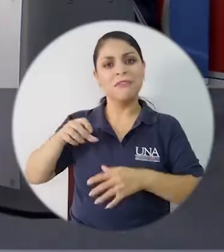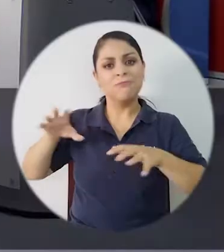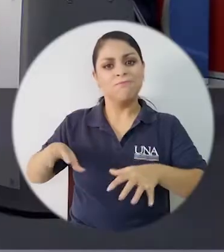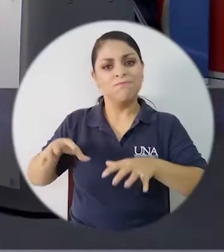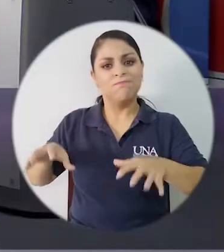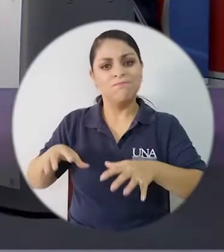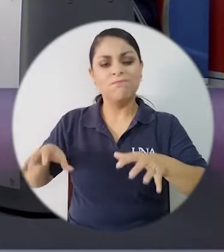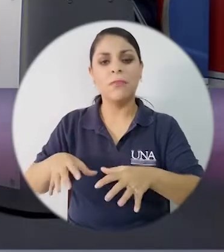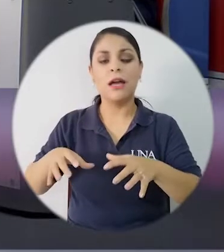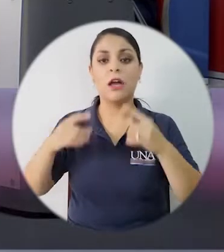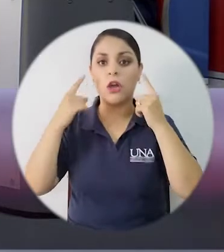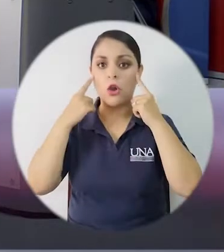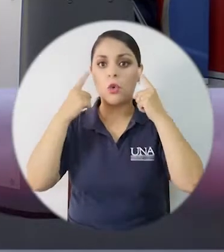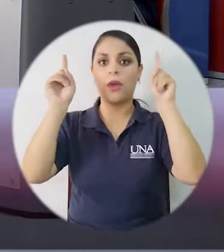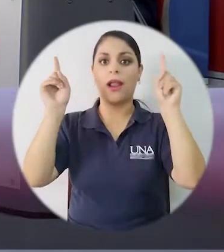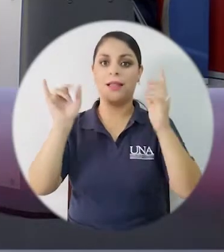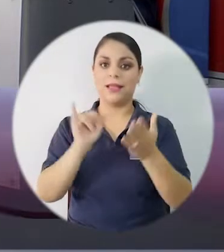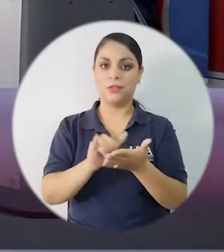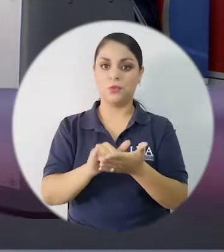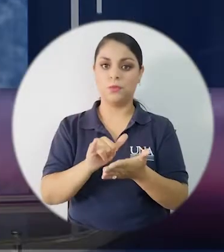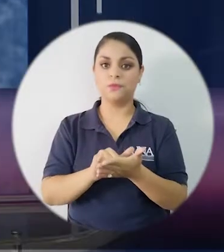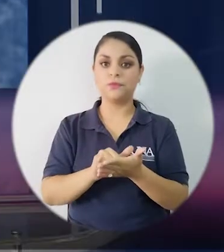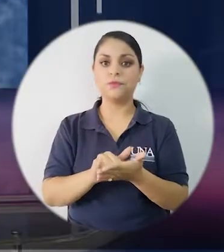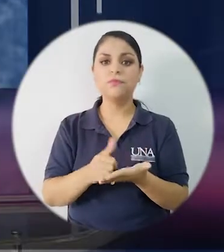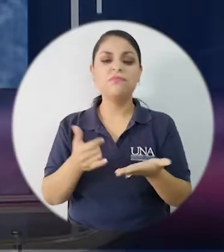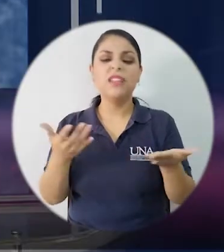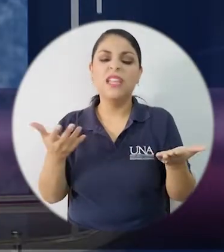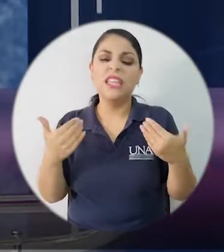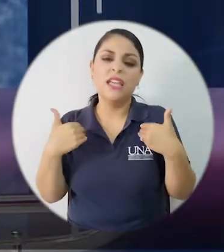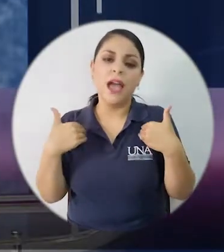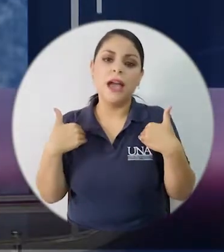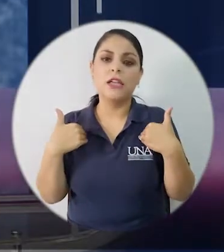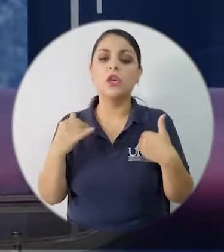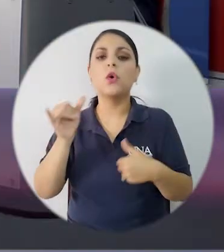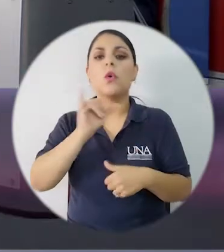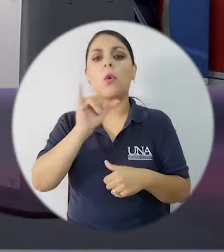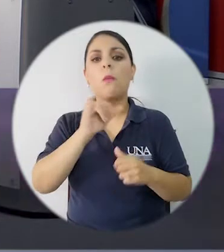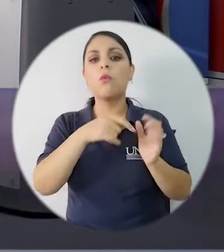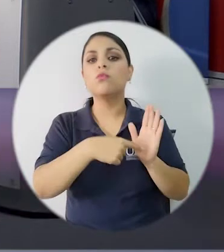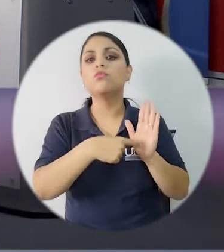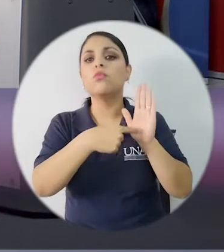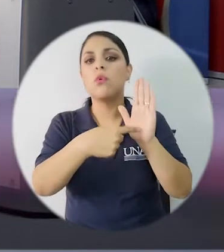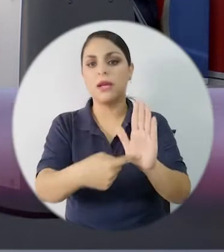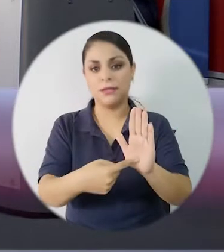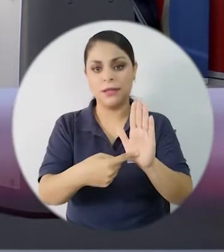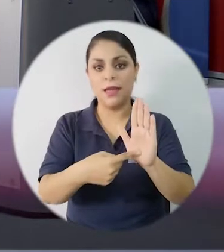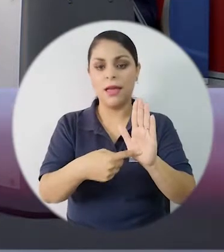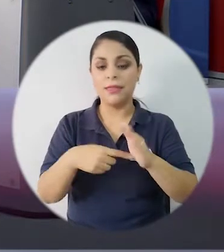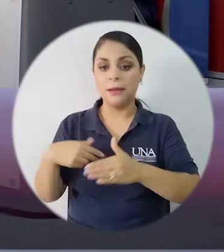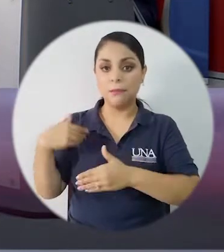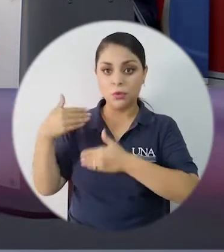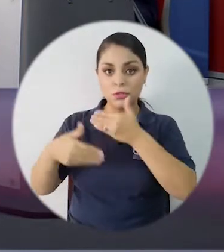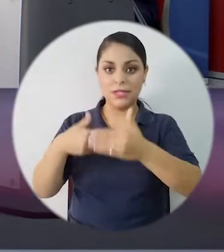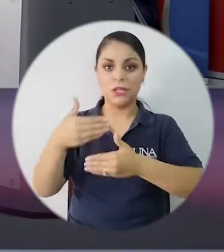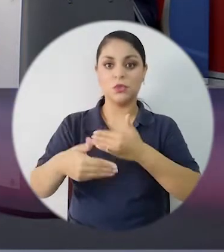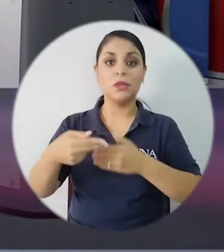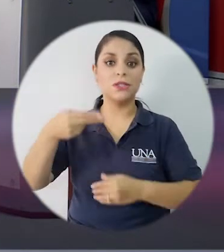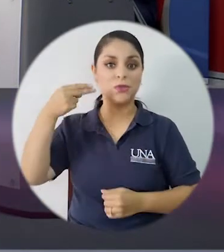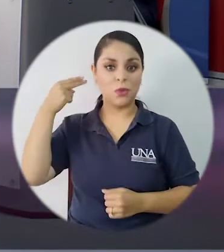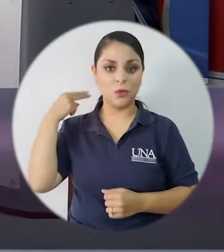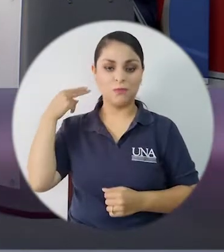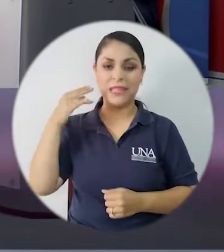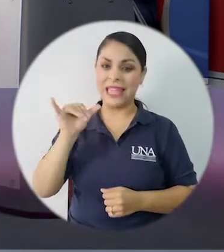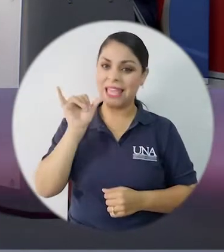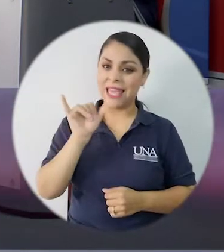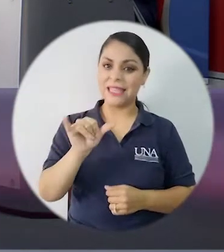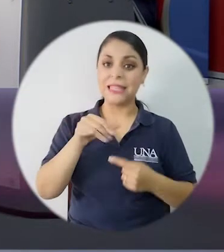elementos que se dieron para que ésta sucediera. Y en particular lo que sucede es una simplificación del proceso histórico, que eso ha sido